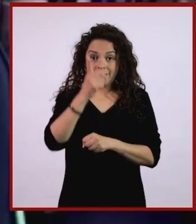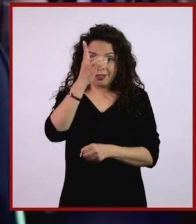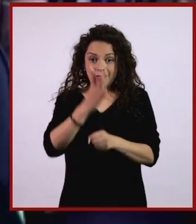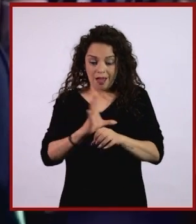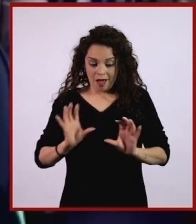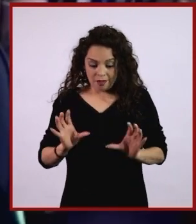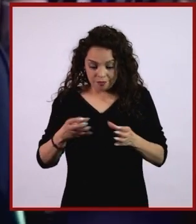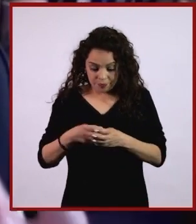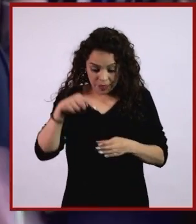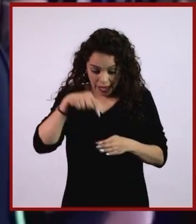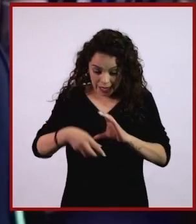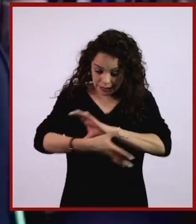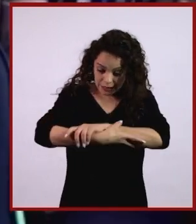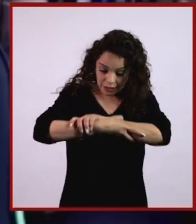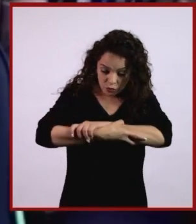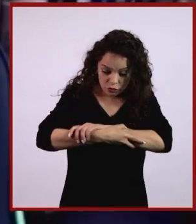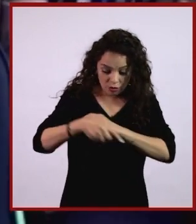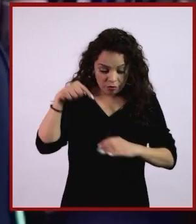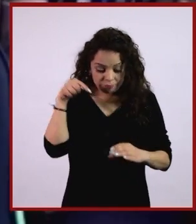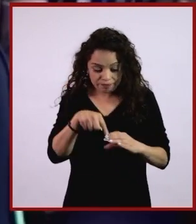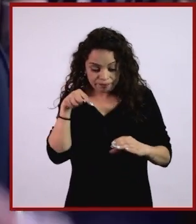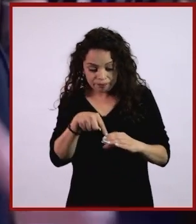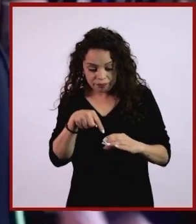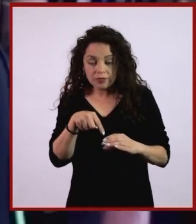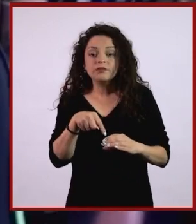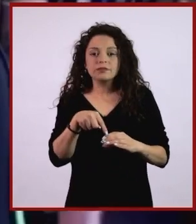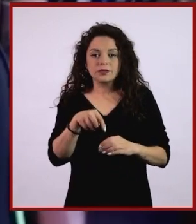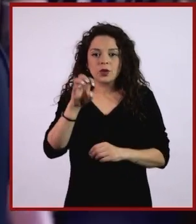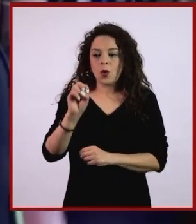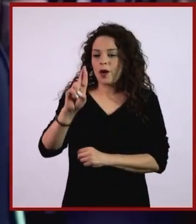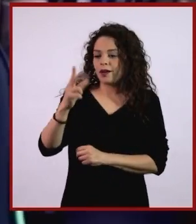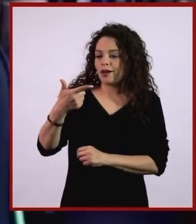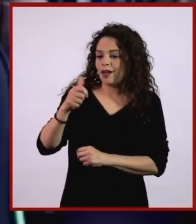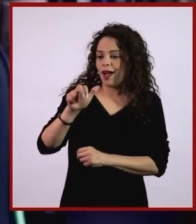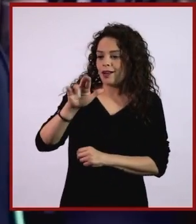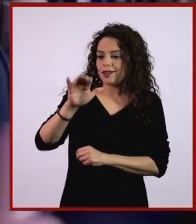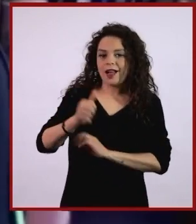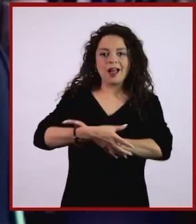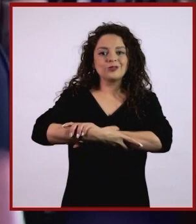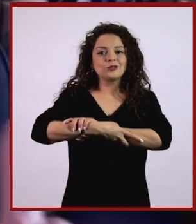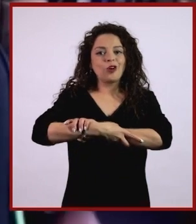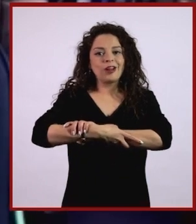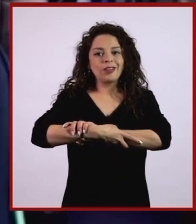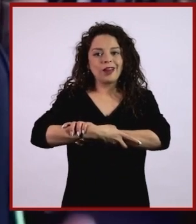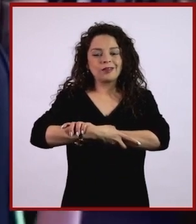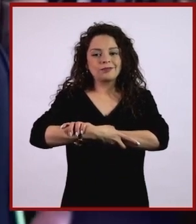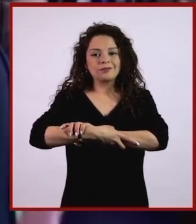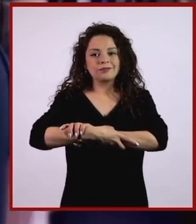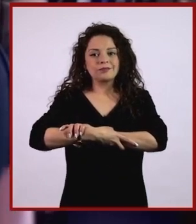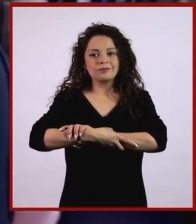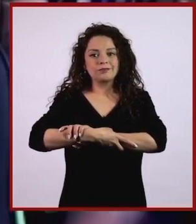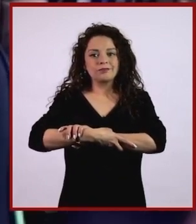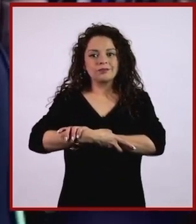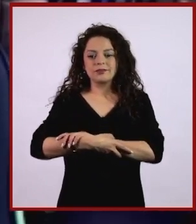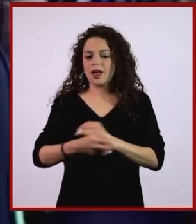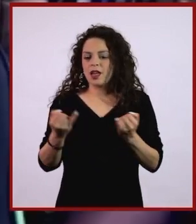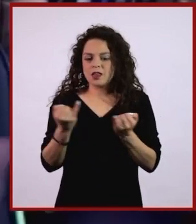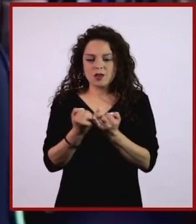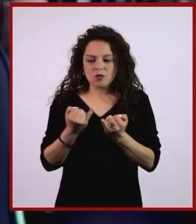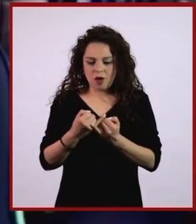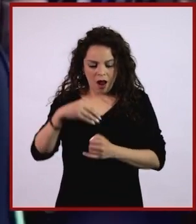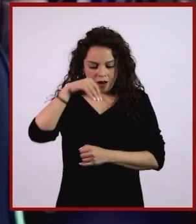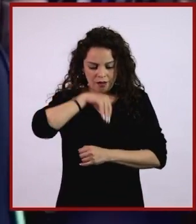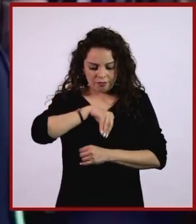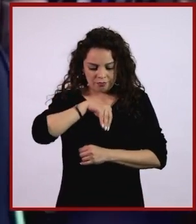y la solidaridad dentro de esa sociedad era una solidaridad orgánica. Es decir, una solidaridad que es como entre